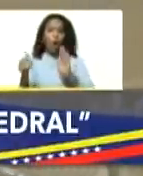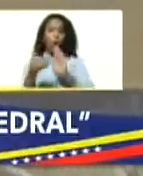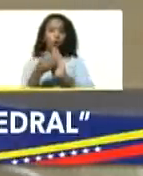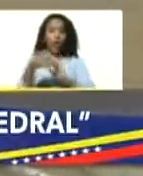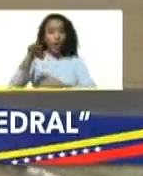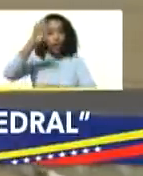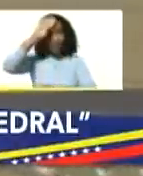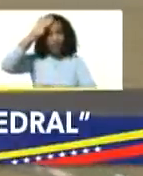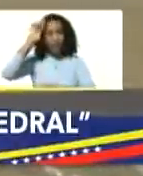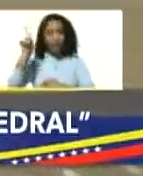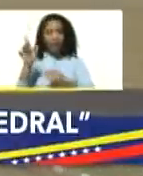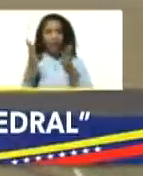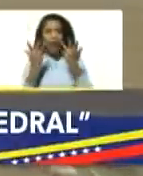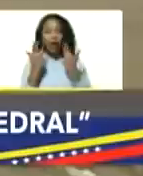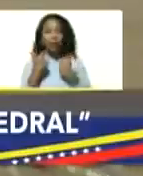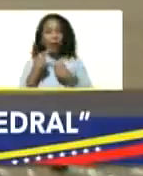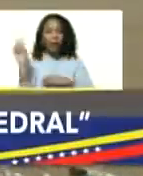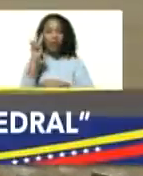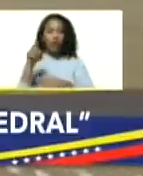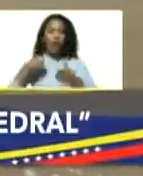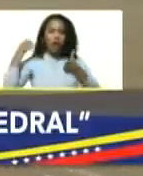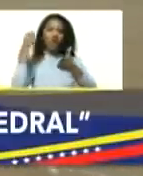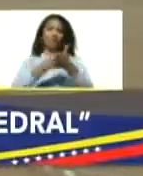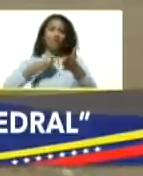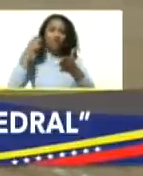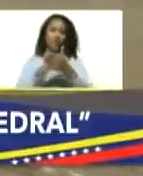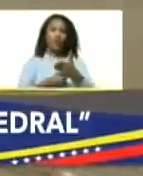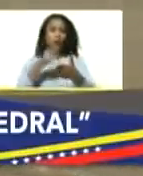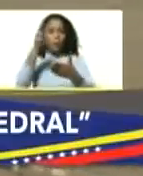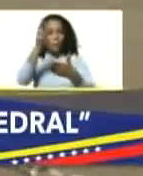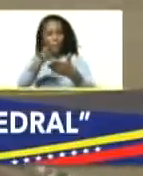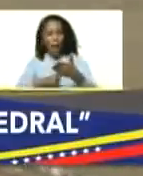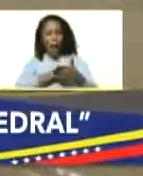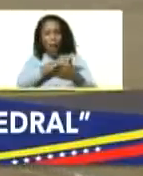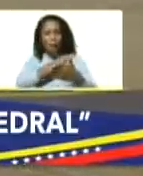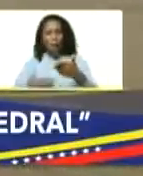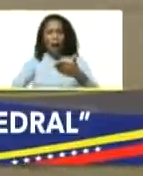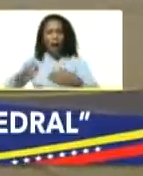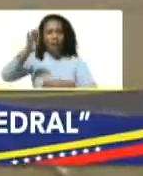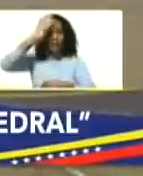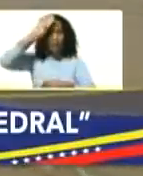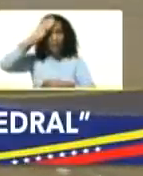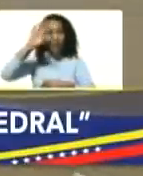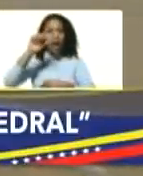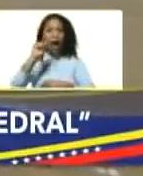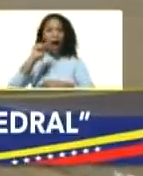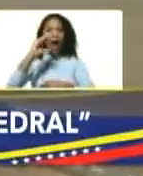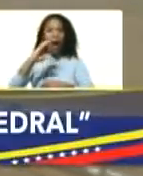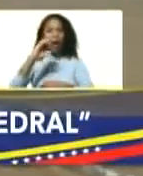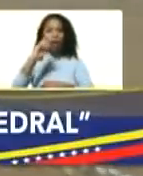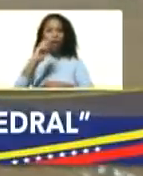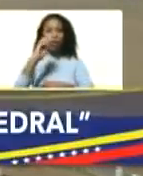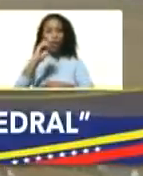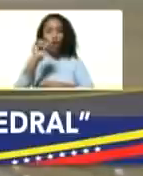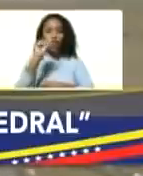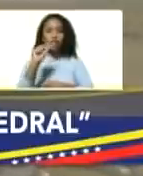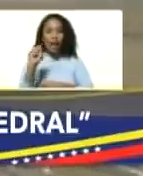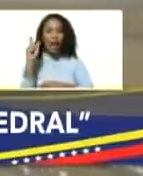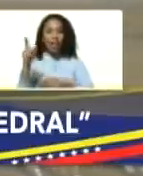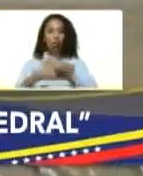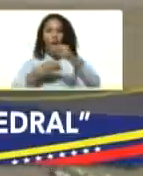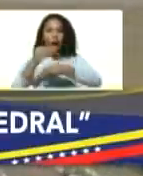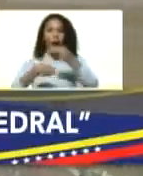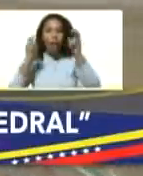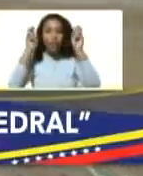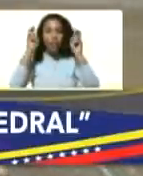venezuela está en la lucha por la erradicación de la fiebre aftosa y eso por supuesto nos creará condiciones